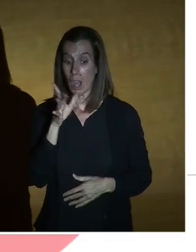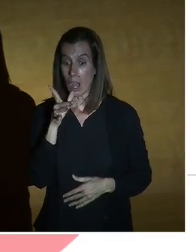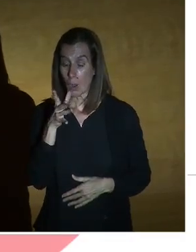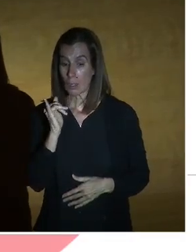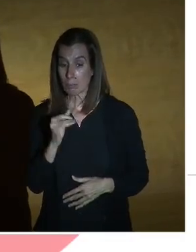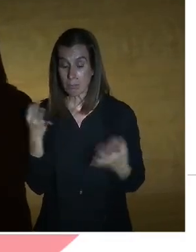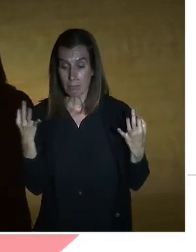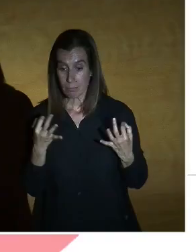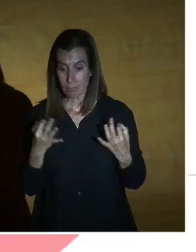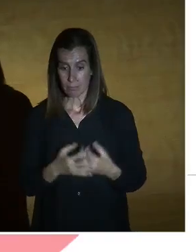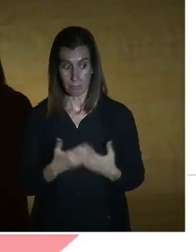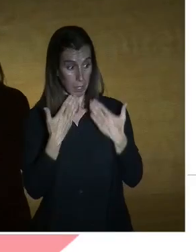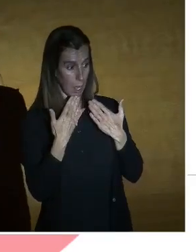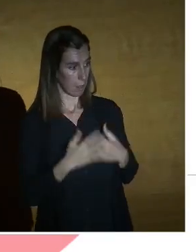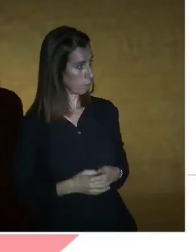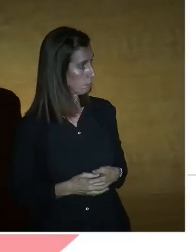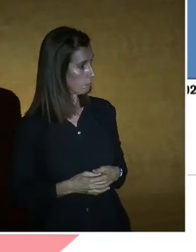encontrando es